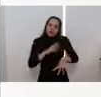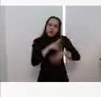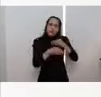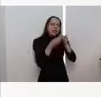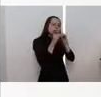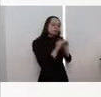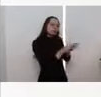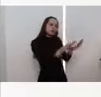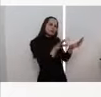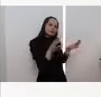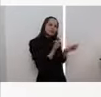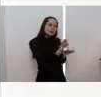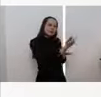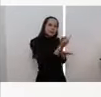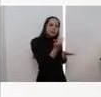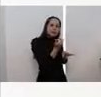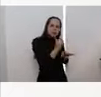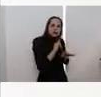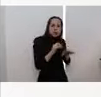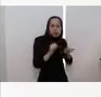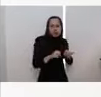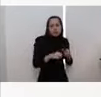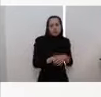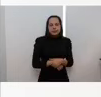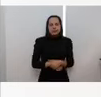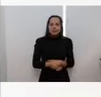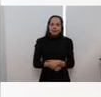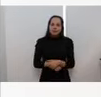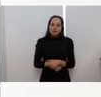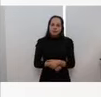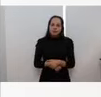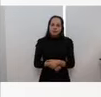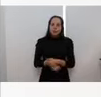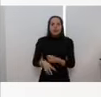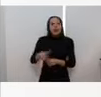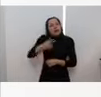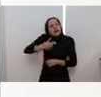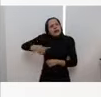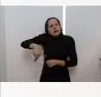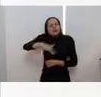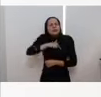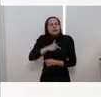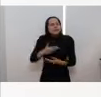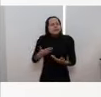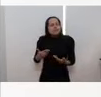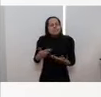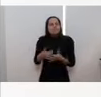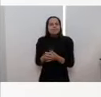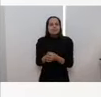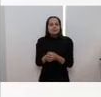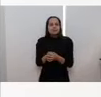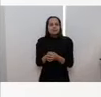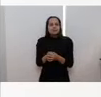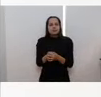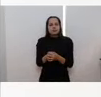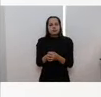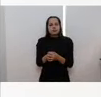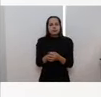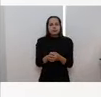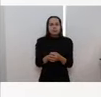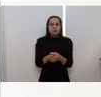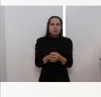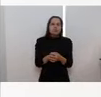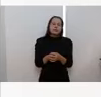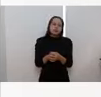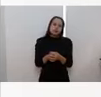que se pueden desprender de esto nosotros hemos tenido un número